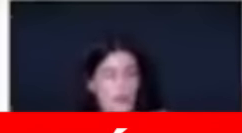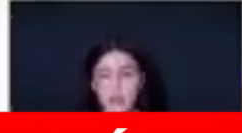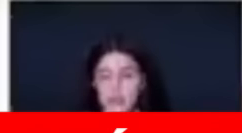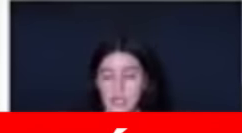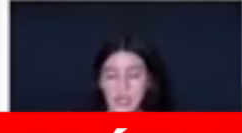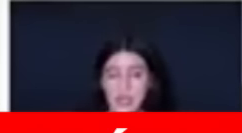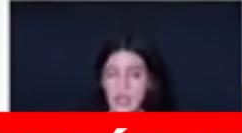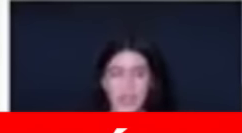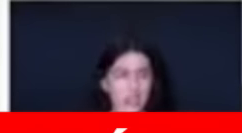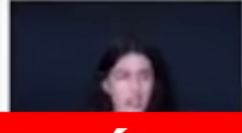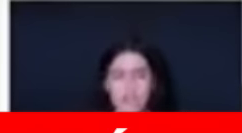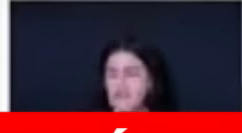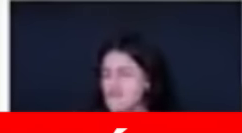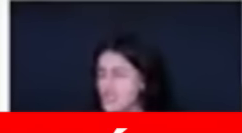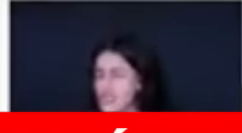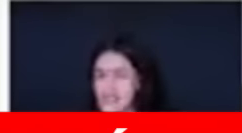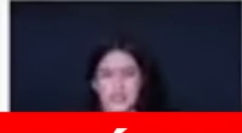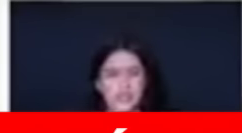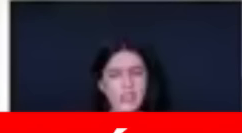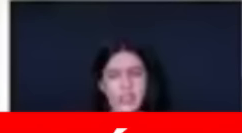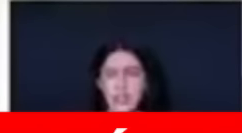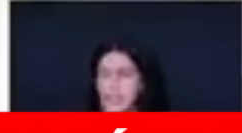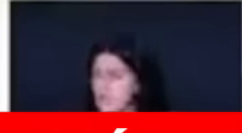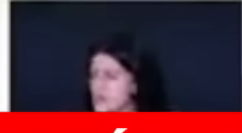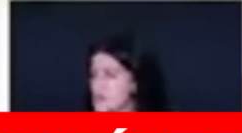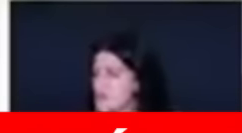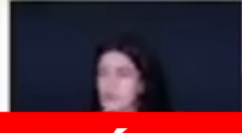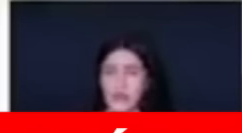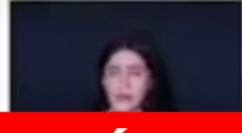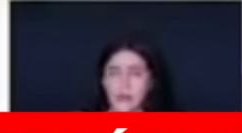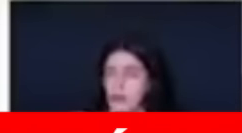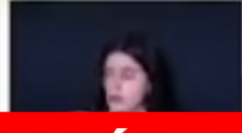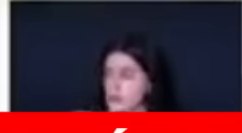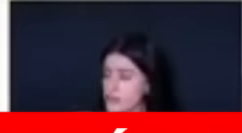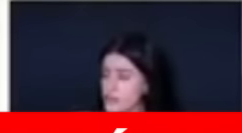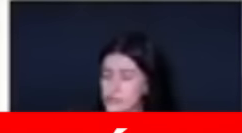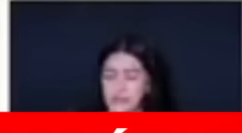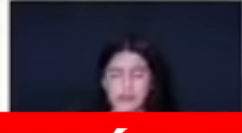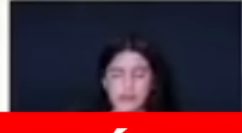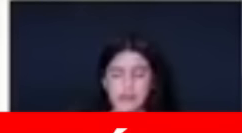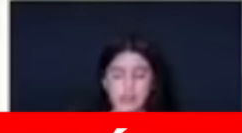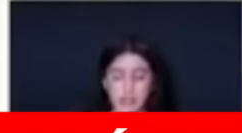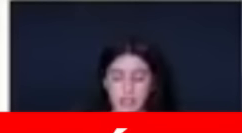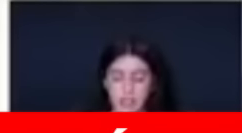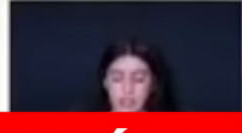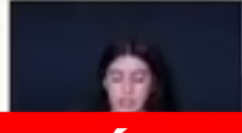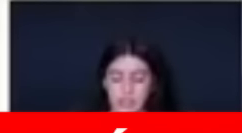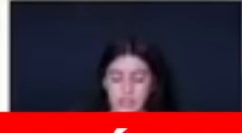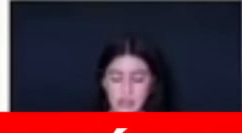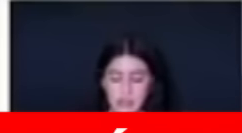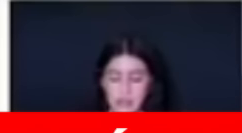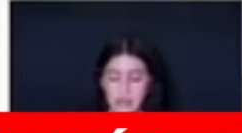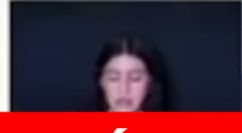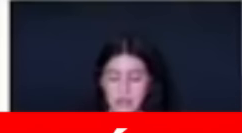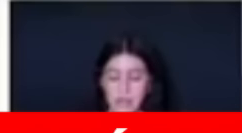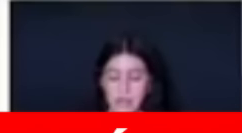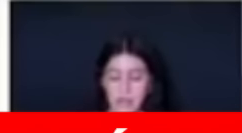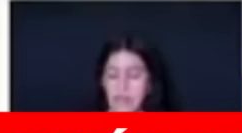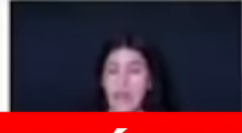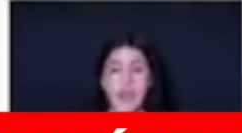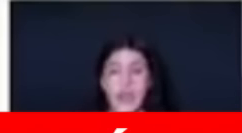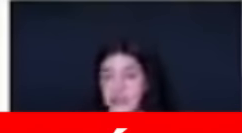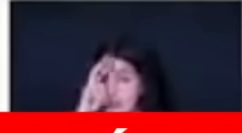siembren lo que ellos decidan y en sus propias tierras y que sean verdaderamente libres. Ese